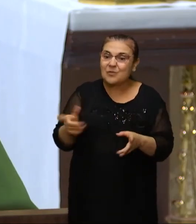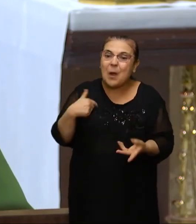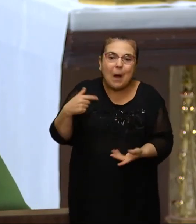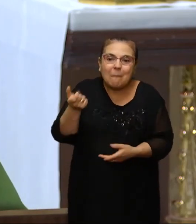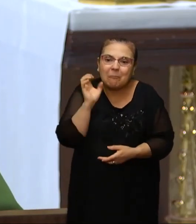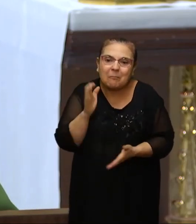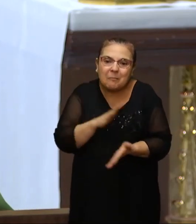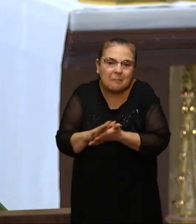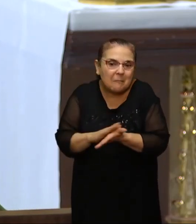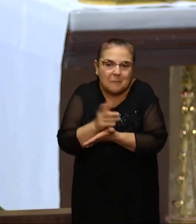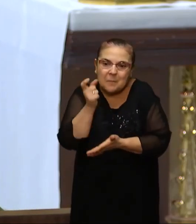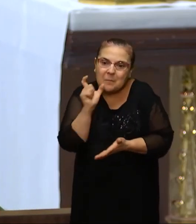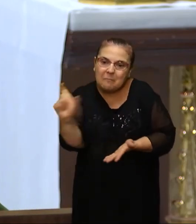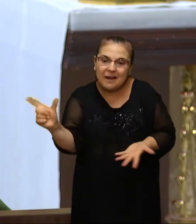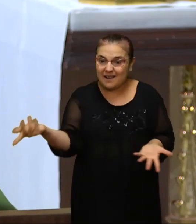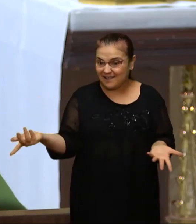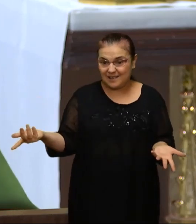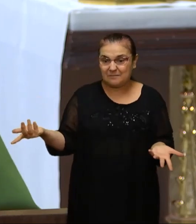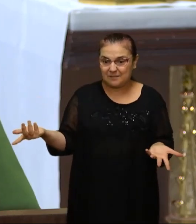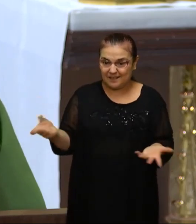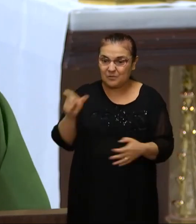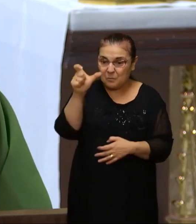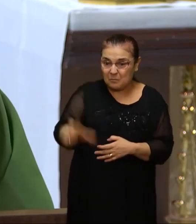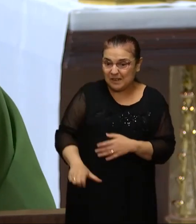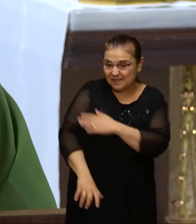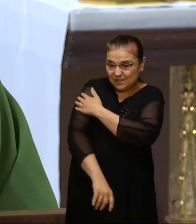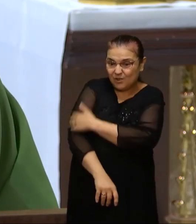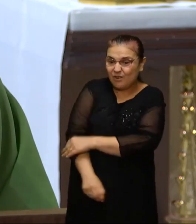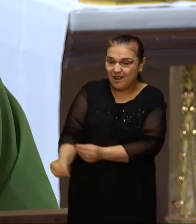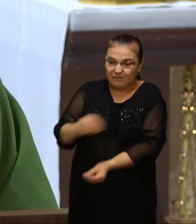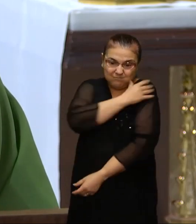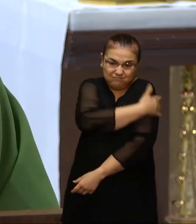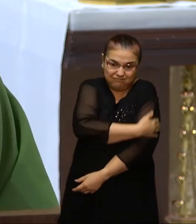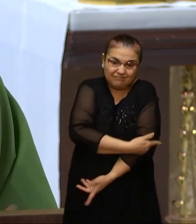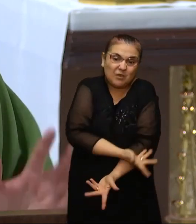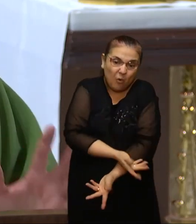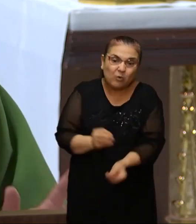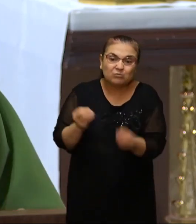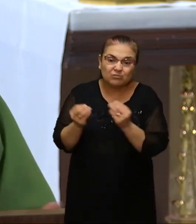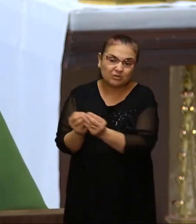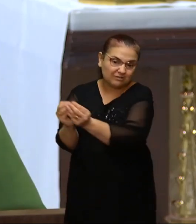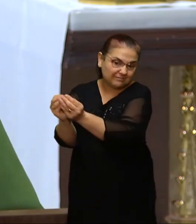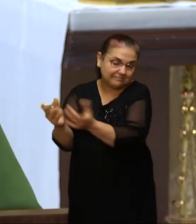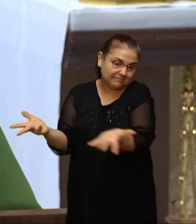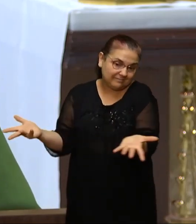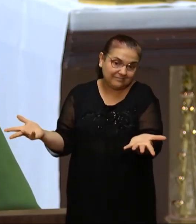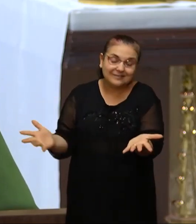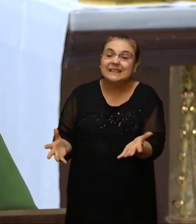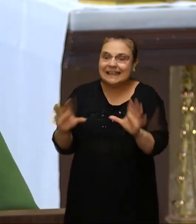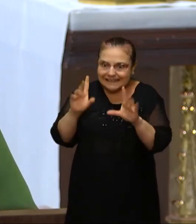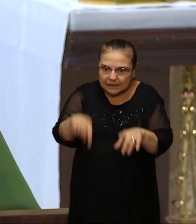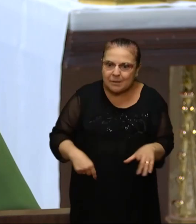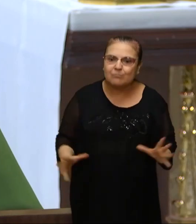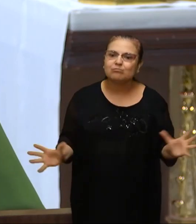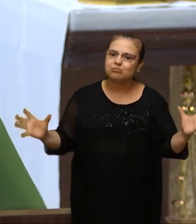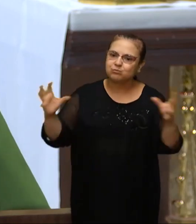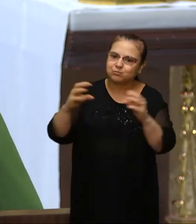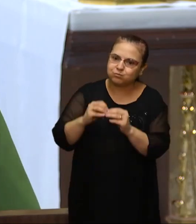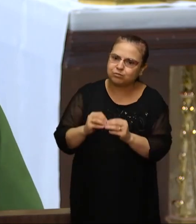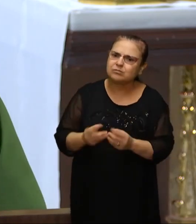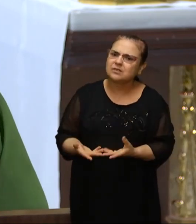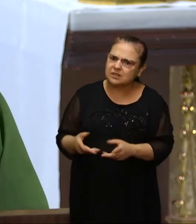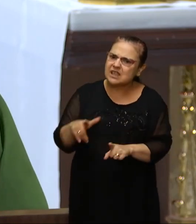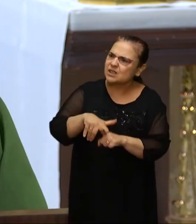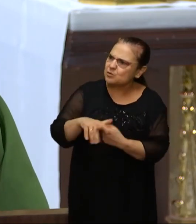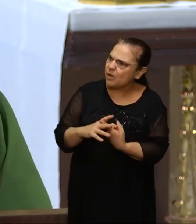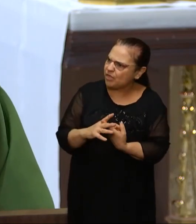palabra a la persona que tenemos al lado y eso hace mucho en nuestra vida también ser comprensivos y comprender la situación